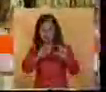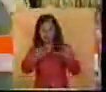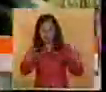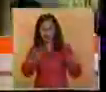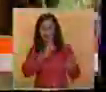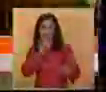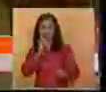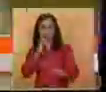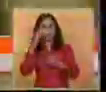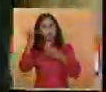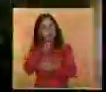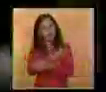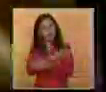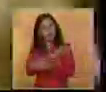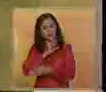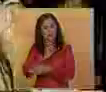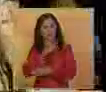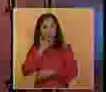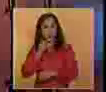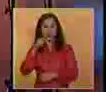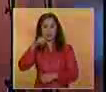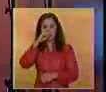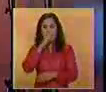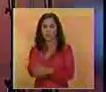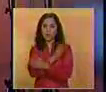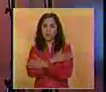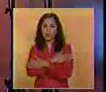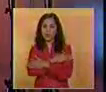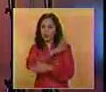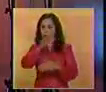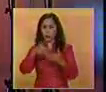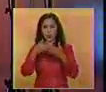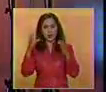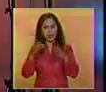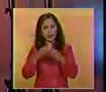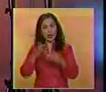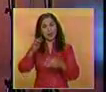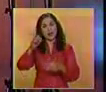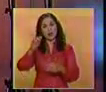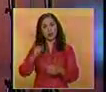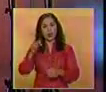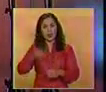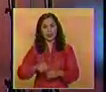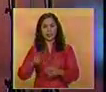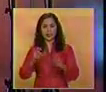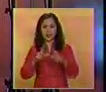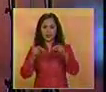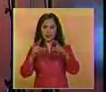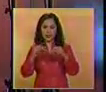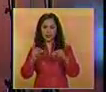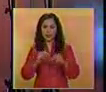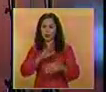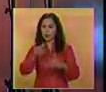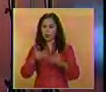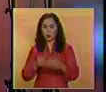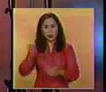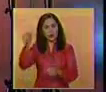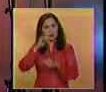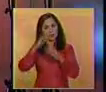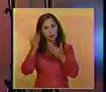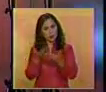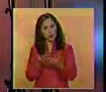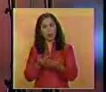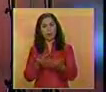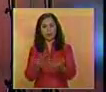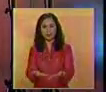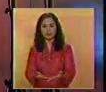llevó el galardón a la mejor película del año. Felicitaciones a todo su equipo y a Mariana Rondón desde aquí, desde Estrenos y Estrellas, y todos los éxitos del mundo porque